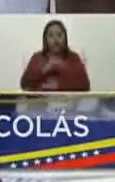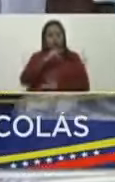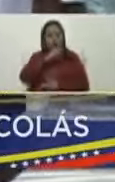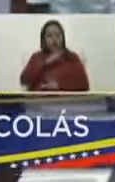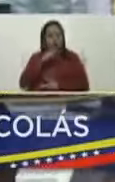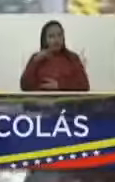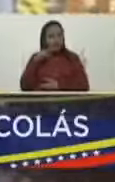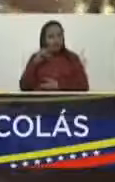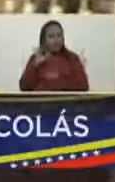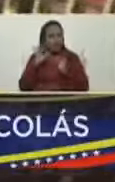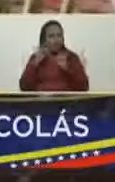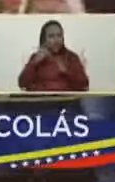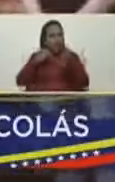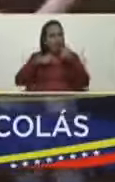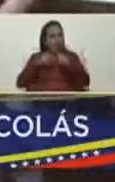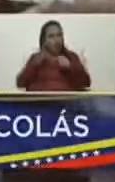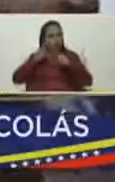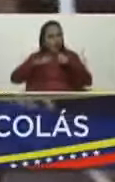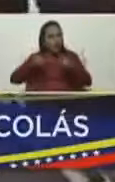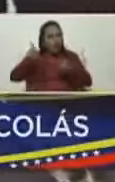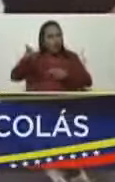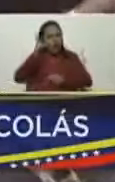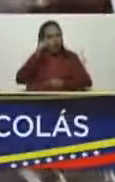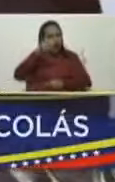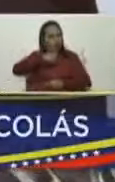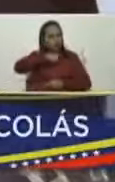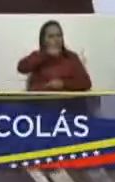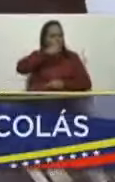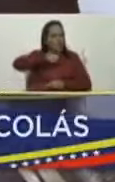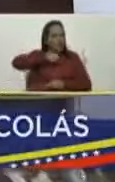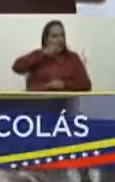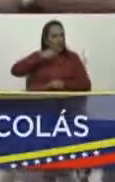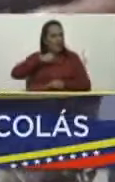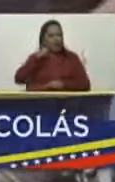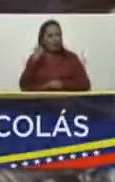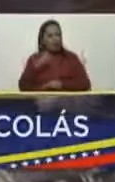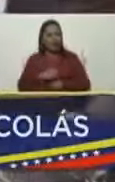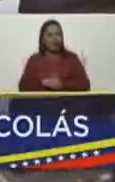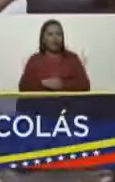José es el barbero, barbero José.